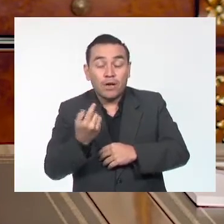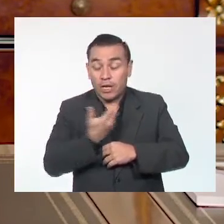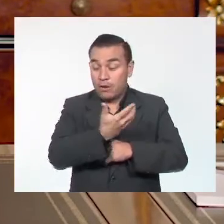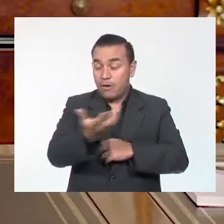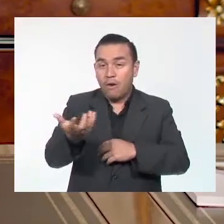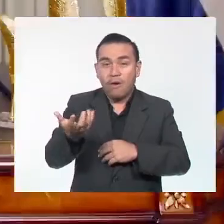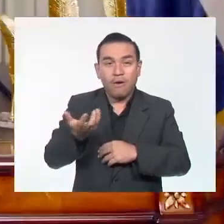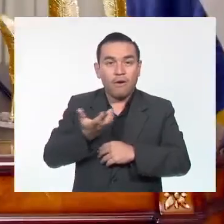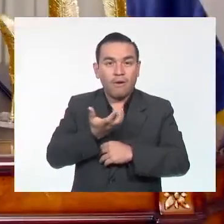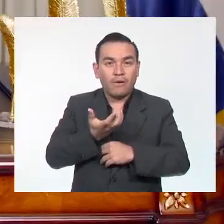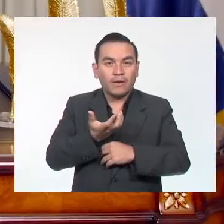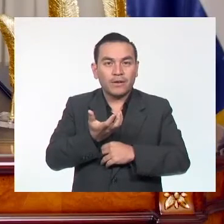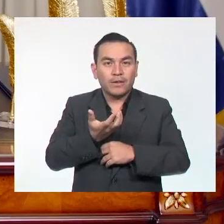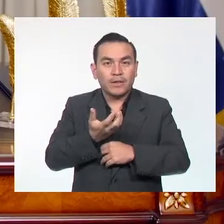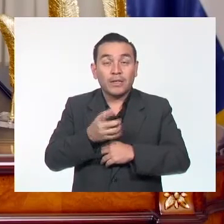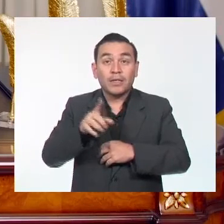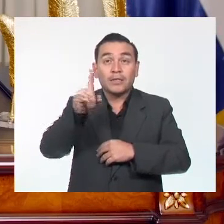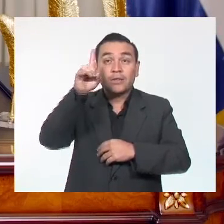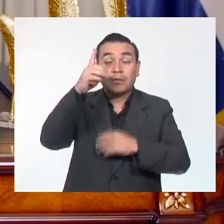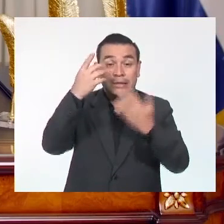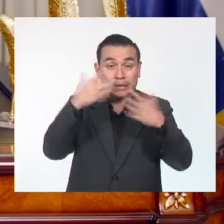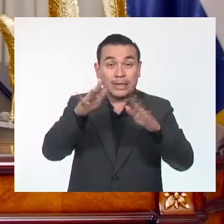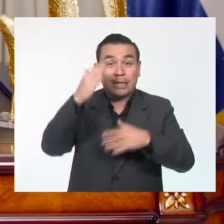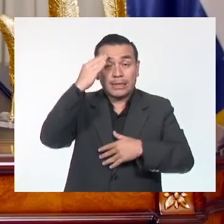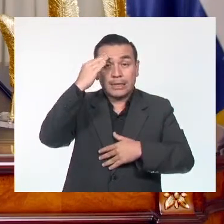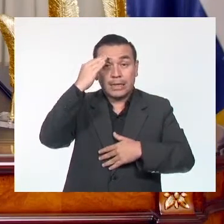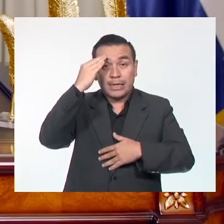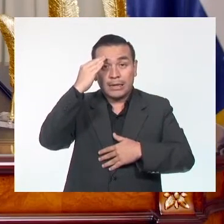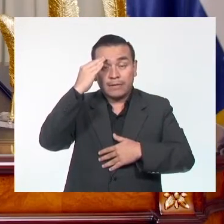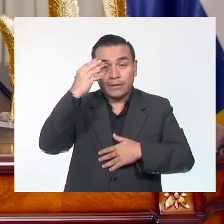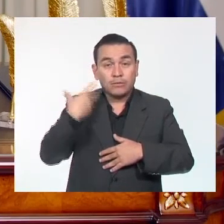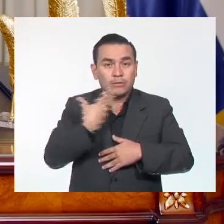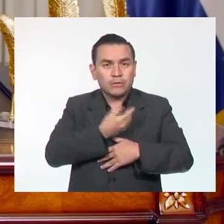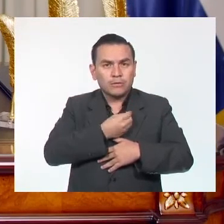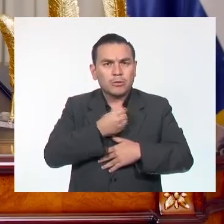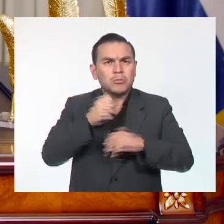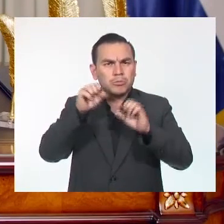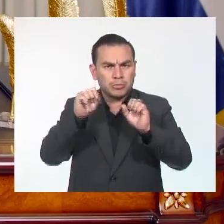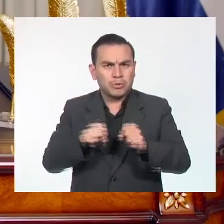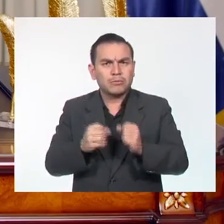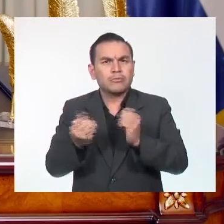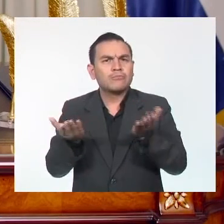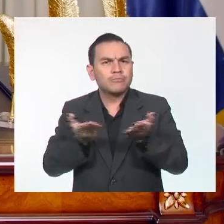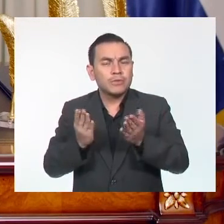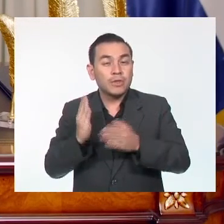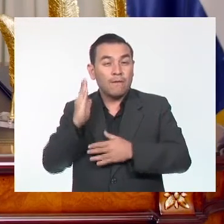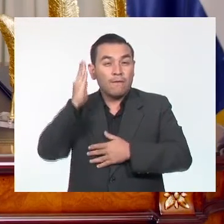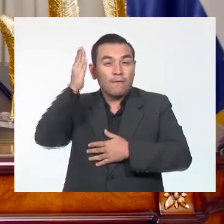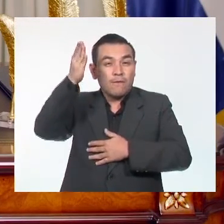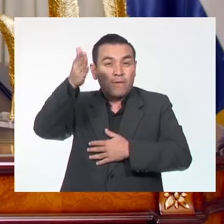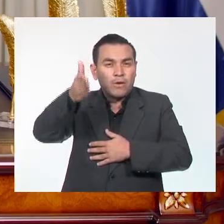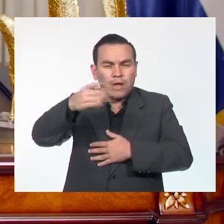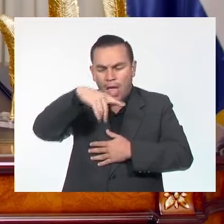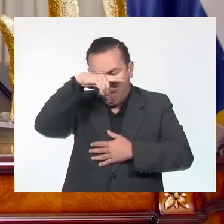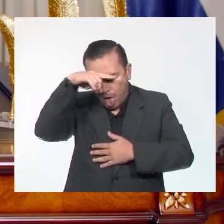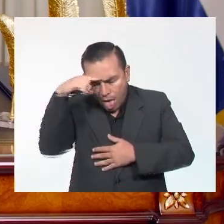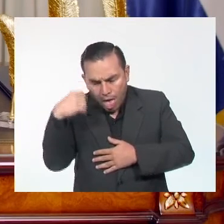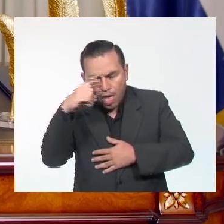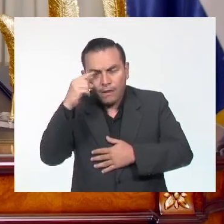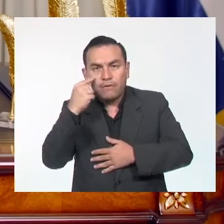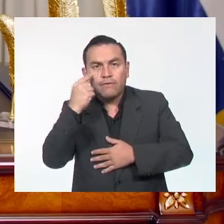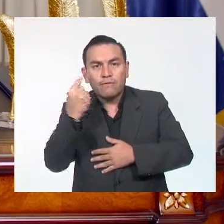creación dios ya decidió si seríamos exitosos ese es nuestro destino y haremos nuestro mayor esfuerzo para